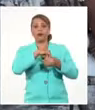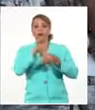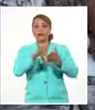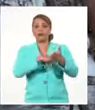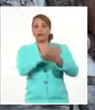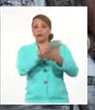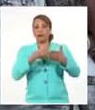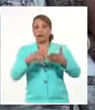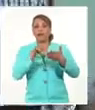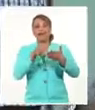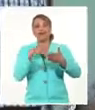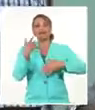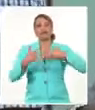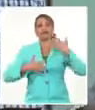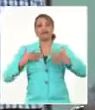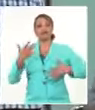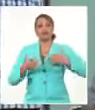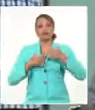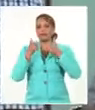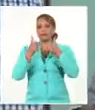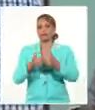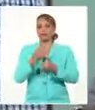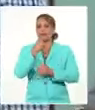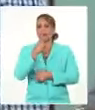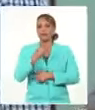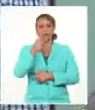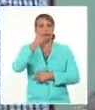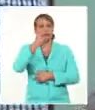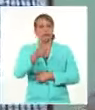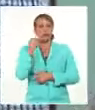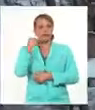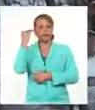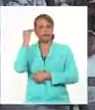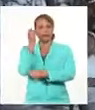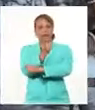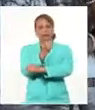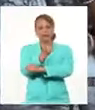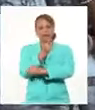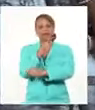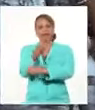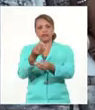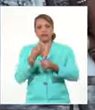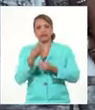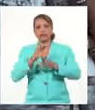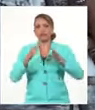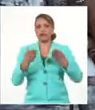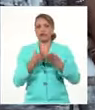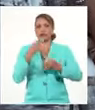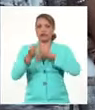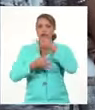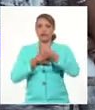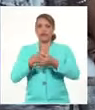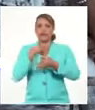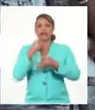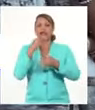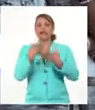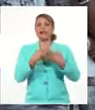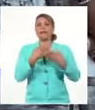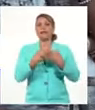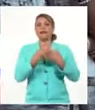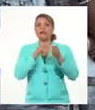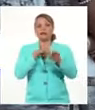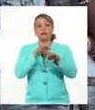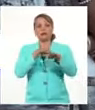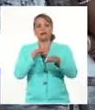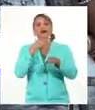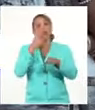plantilla se sienten satisfechos de la atención y la capacitación que reciben. La industria textil es muy especializada en sus procesos